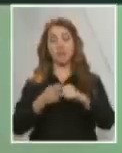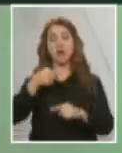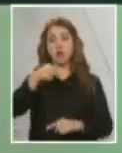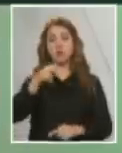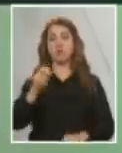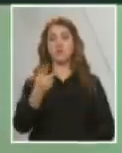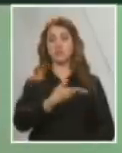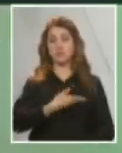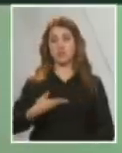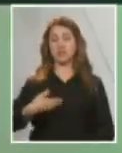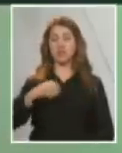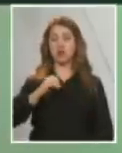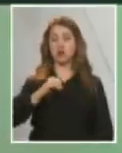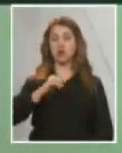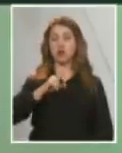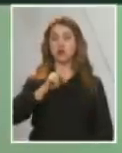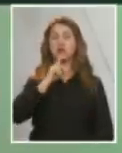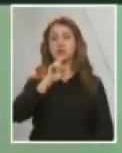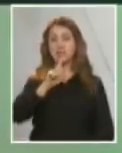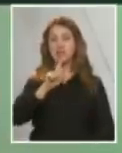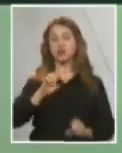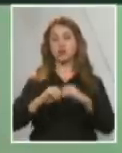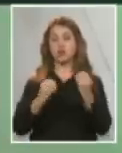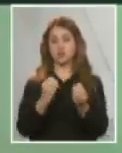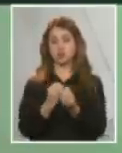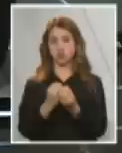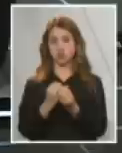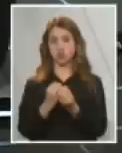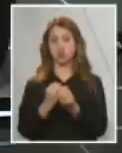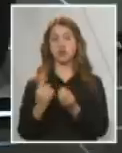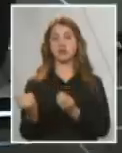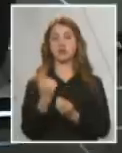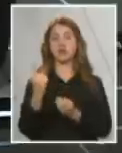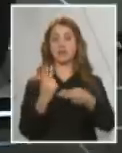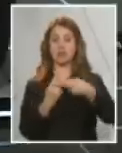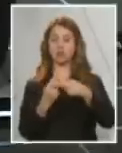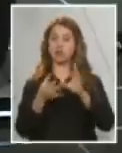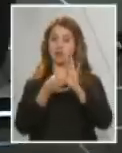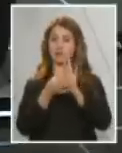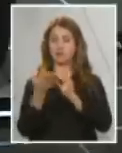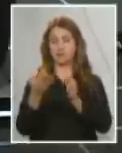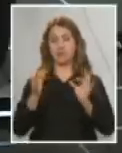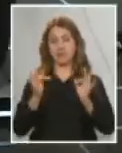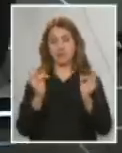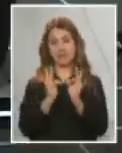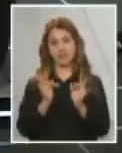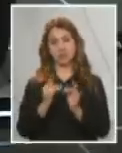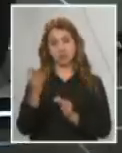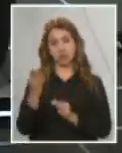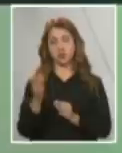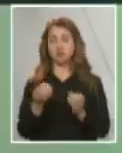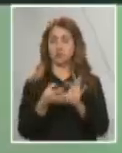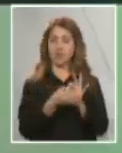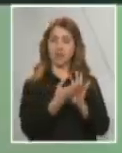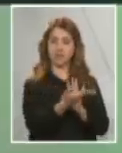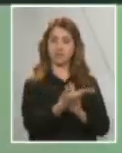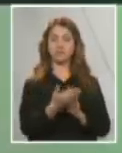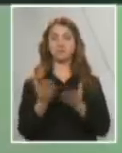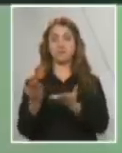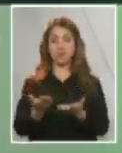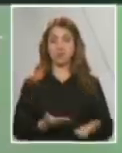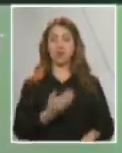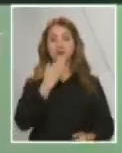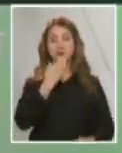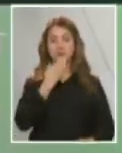es vicepresidenta de Oritel, que es la Organización Internacional de Teletones. Así que felicitaciones por aquello también. Muchas gracias. Le damos la